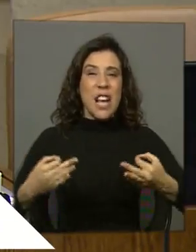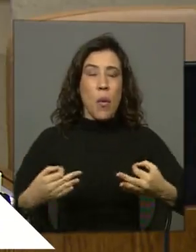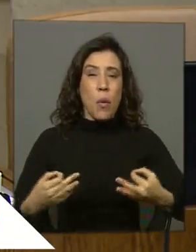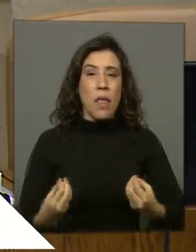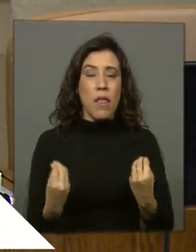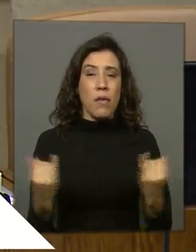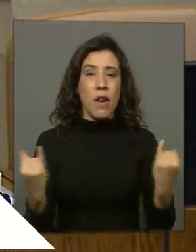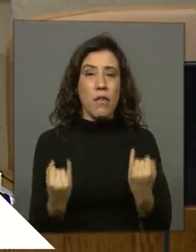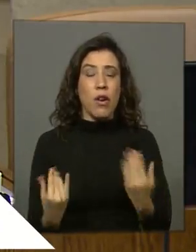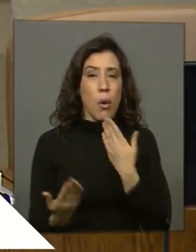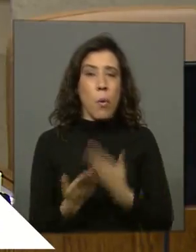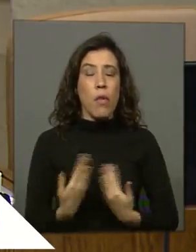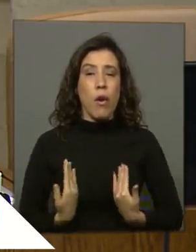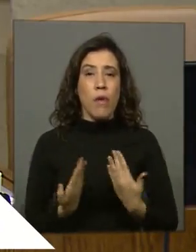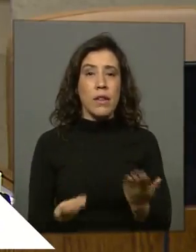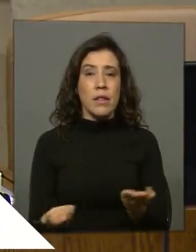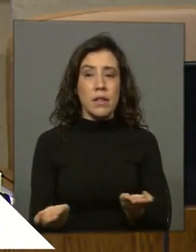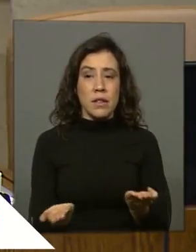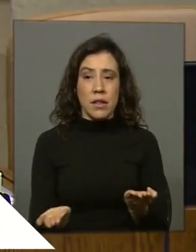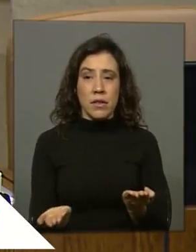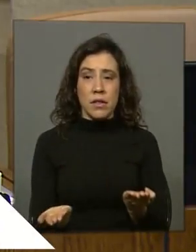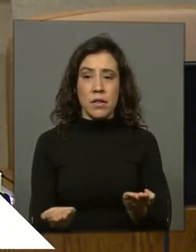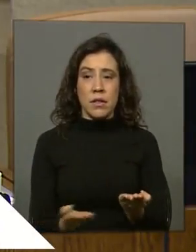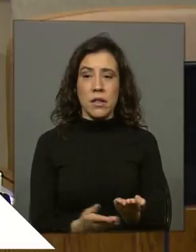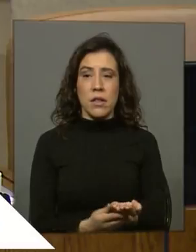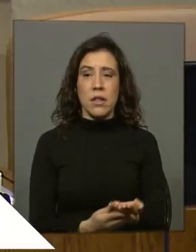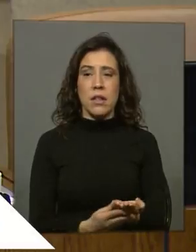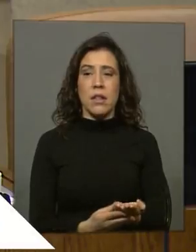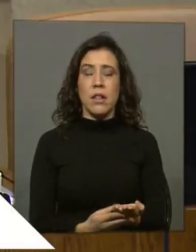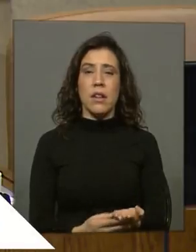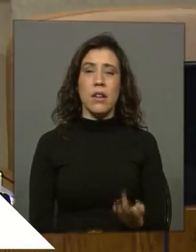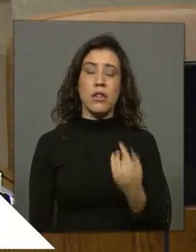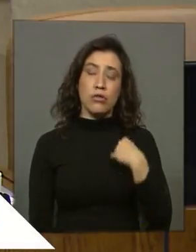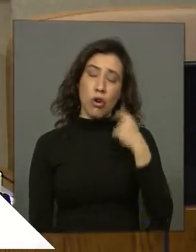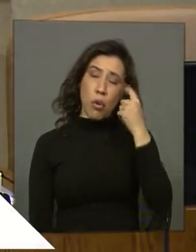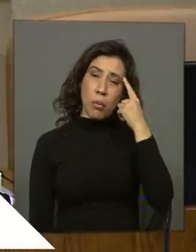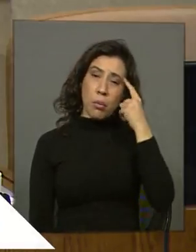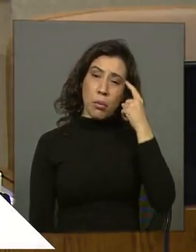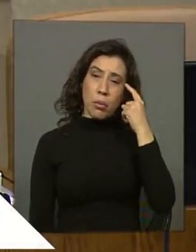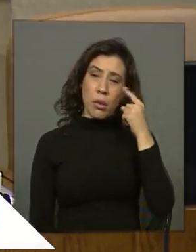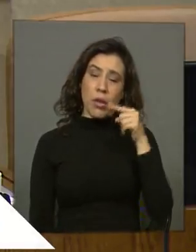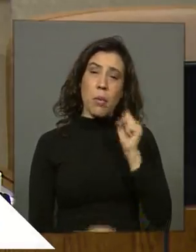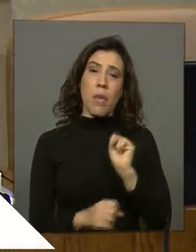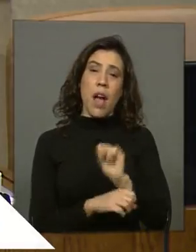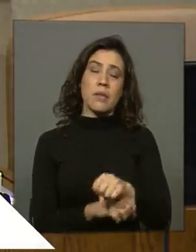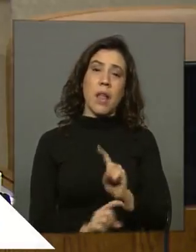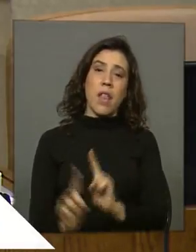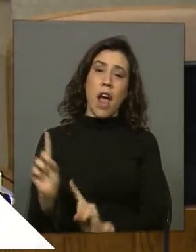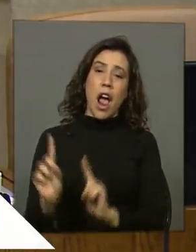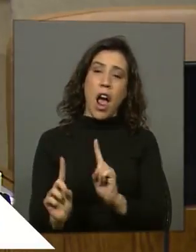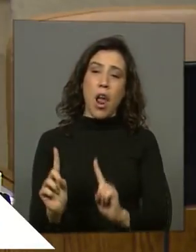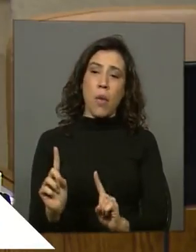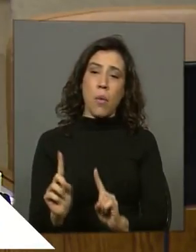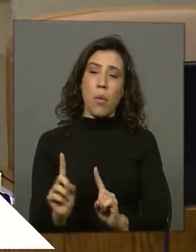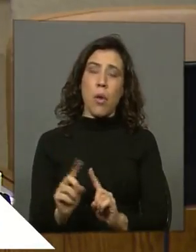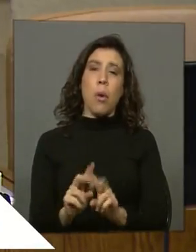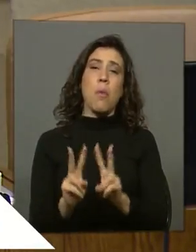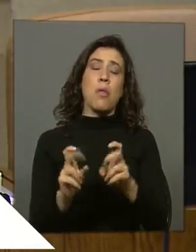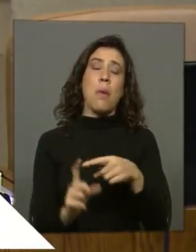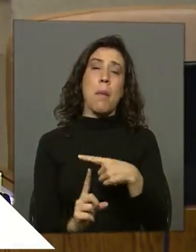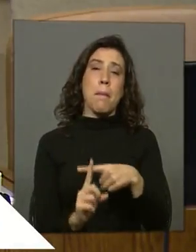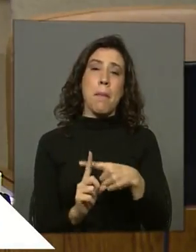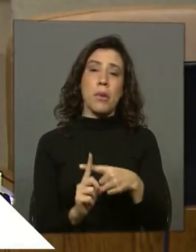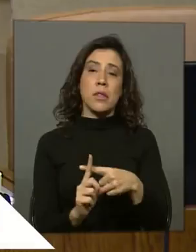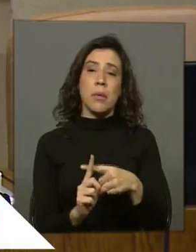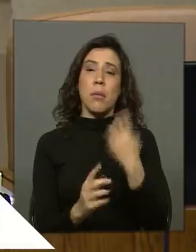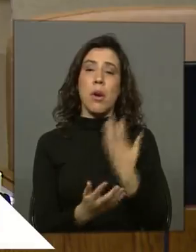adecuadas en la prestación de servicios yo entiendo que esto puede ser aceptado por algunos como una externalidad positiva porque